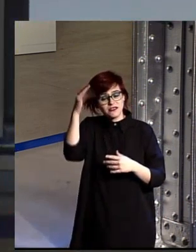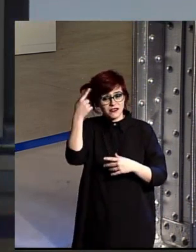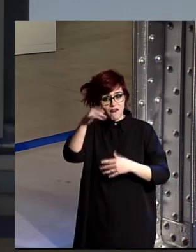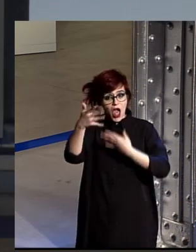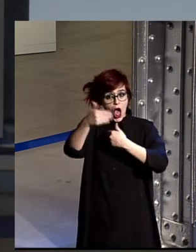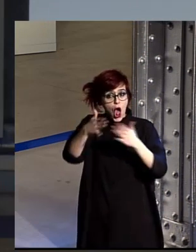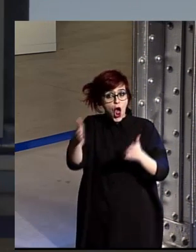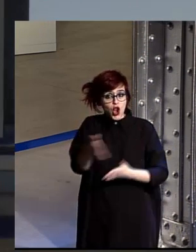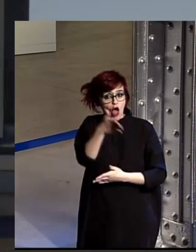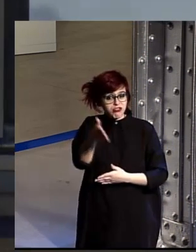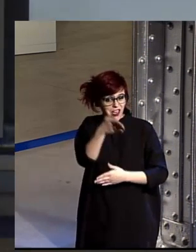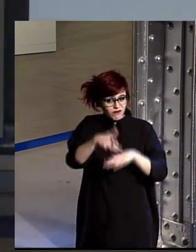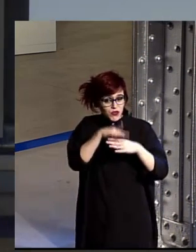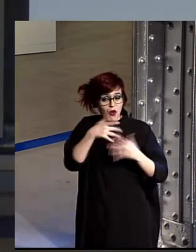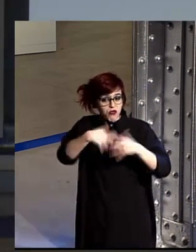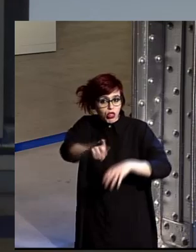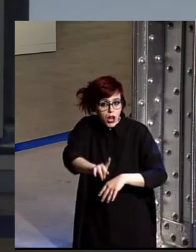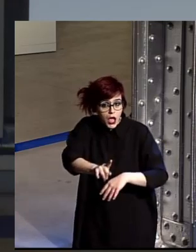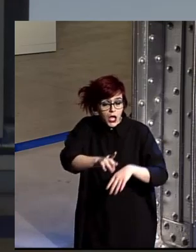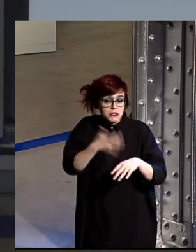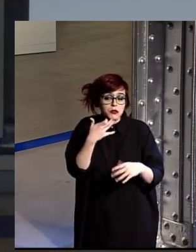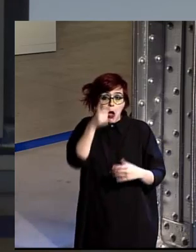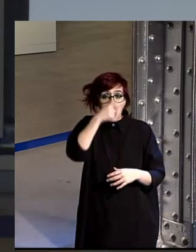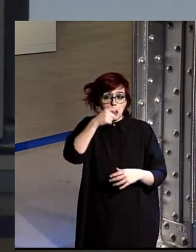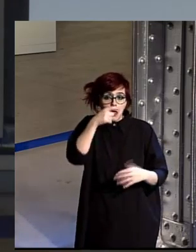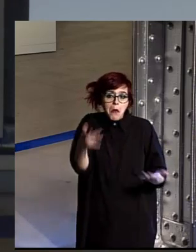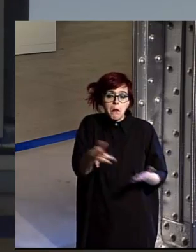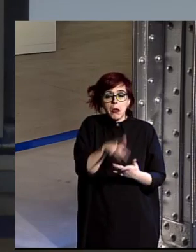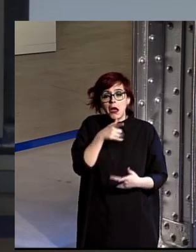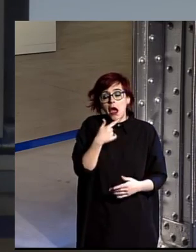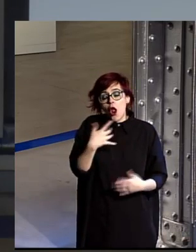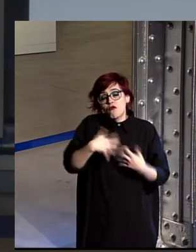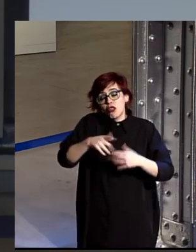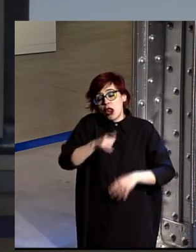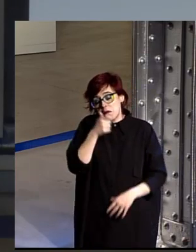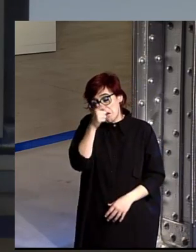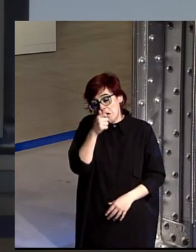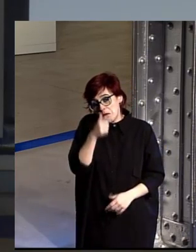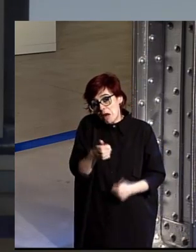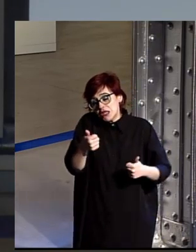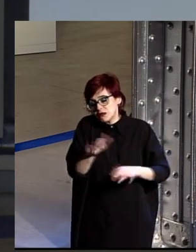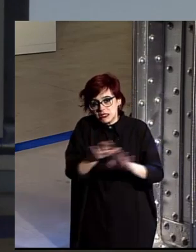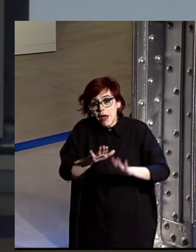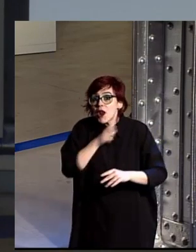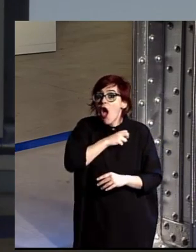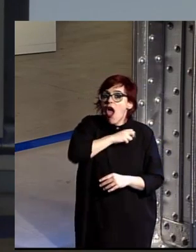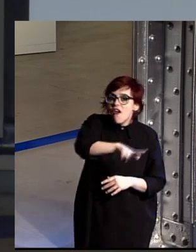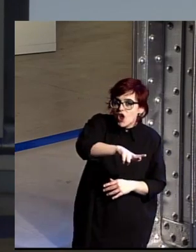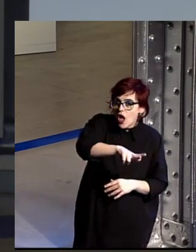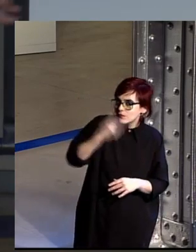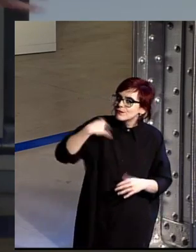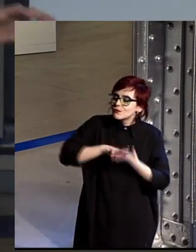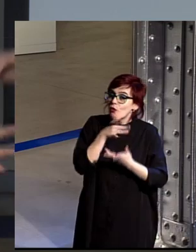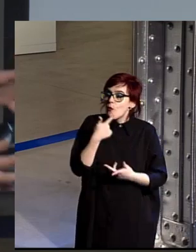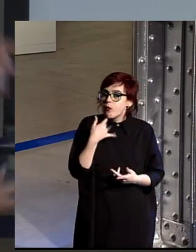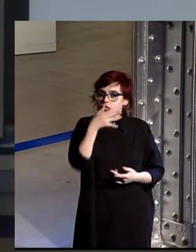en gripe no pasa prácticamente nada, en ébola mueren 100 personas, entonces esa opción no existe. Entonces, cuando no puedes pinchar el bicho entero, tienes